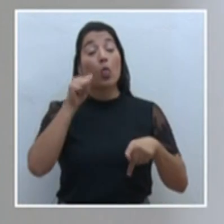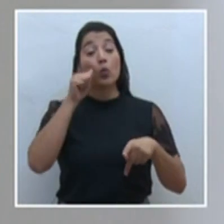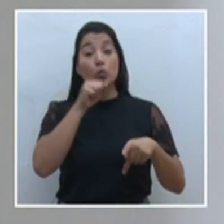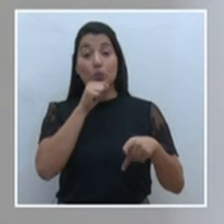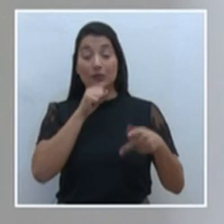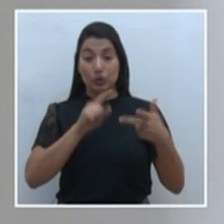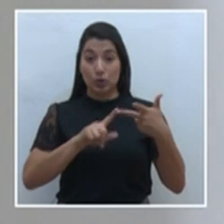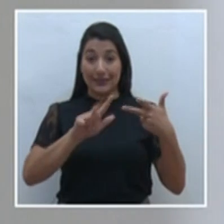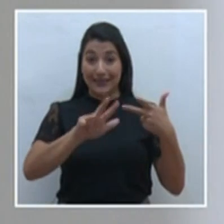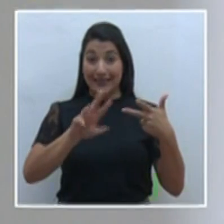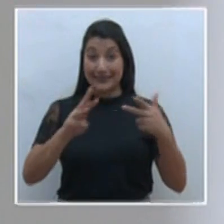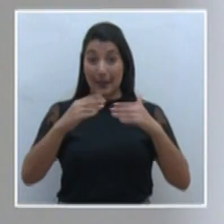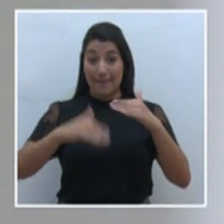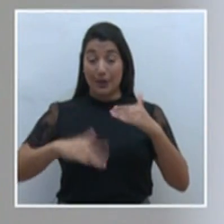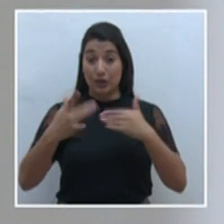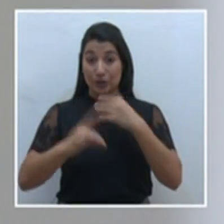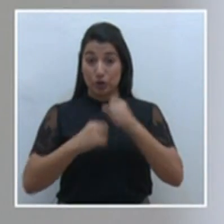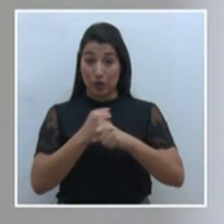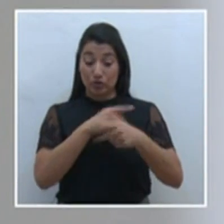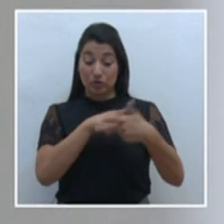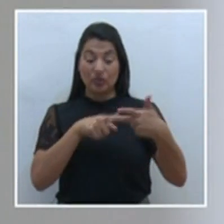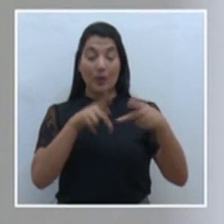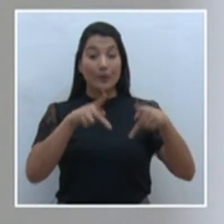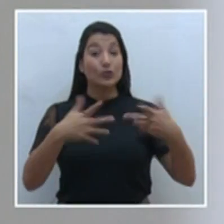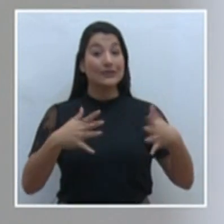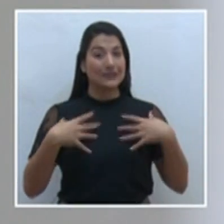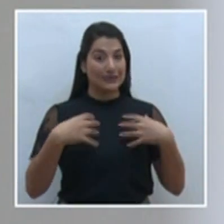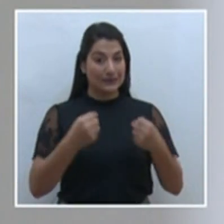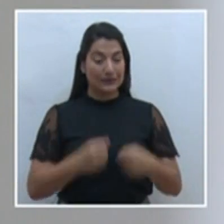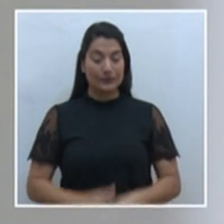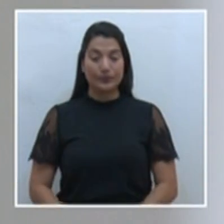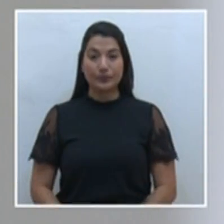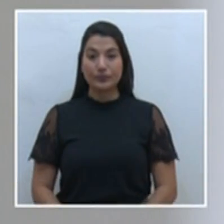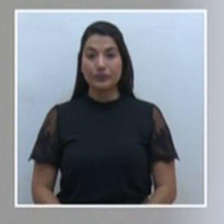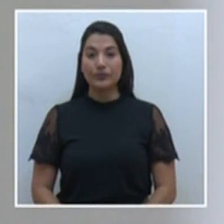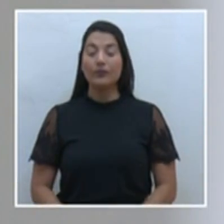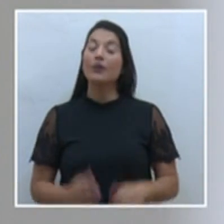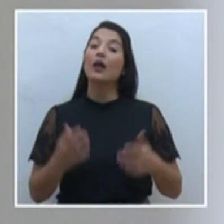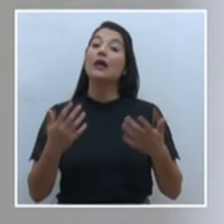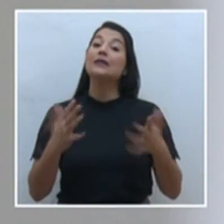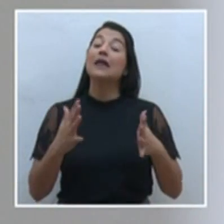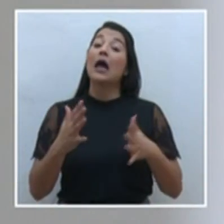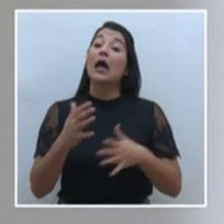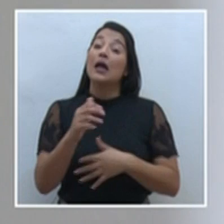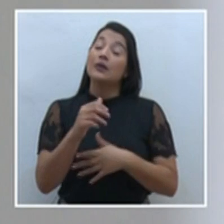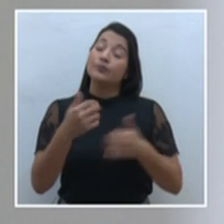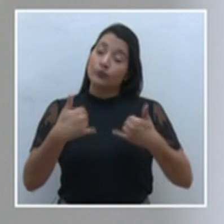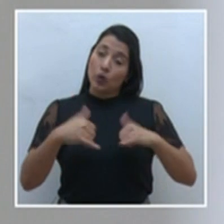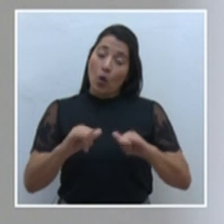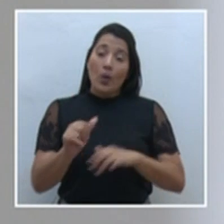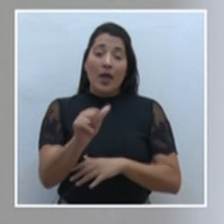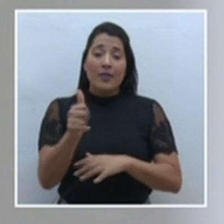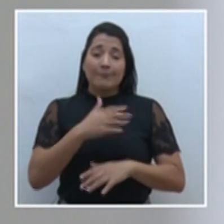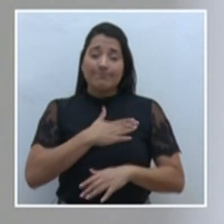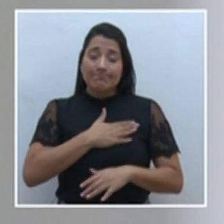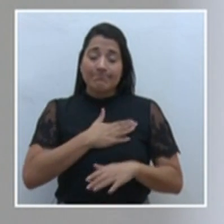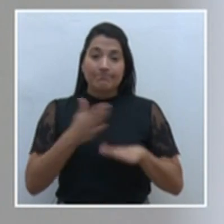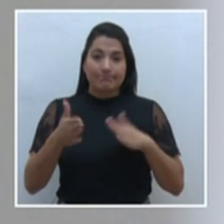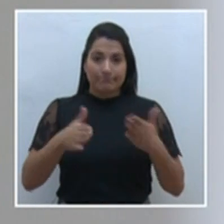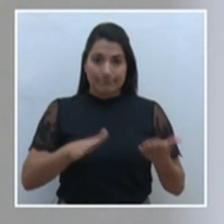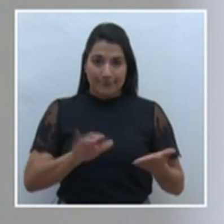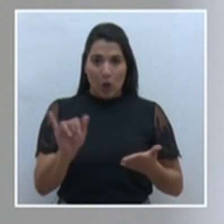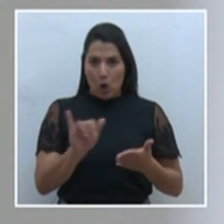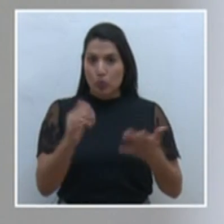y 36 menores de edad. Se registran 10 lamentables fallecimientos, como lo